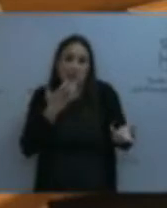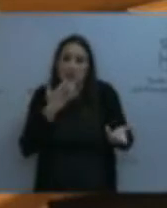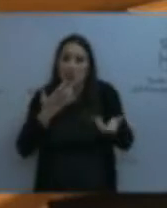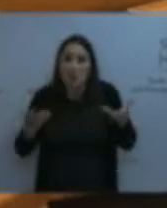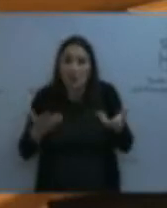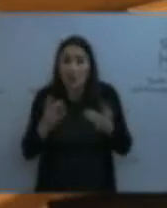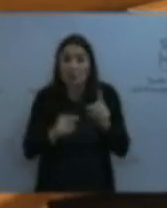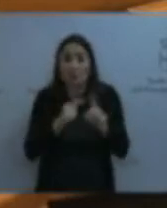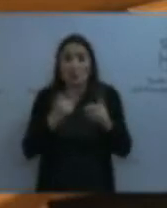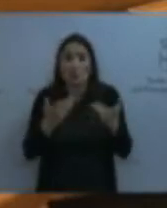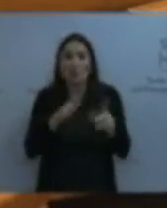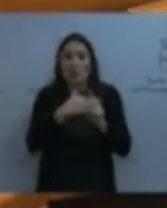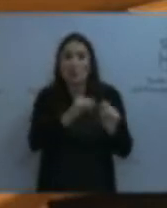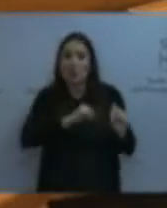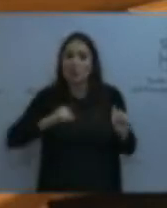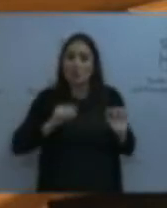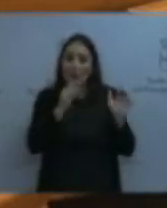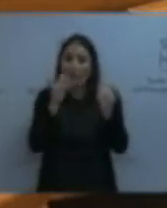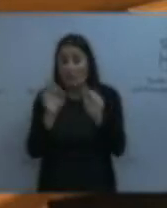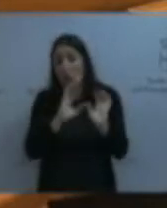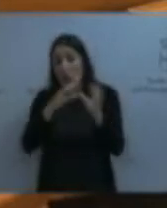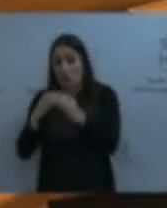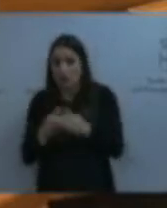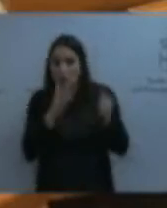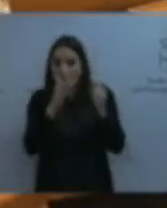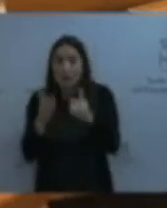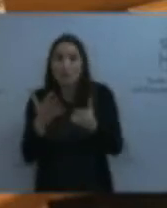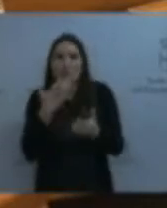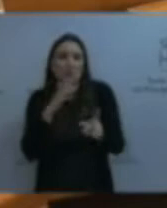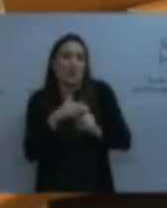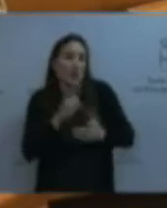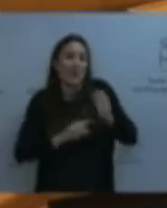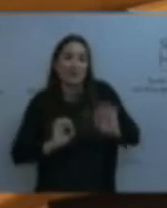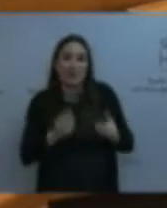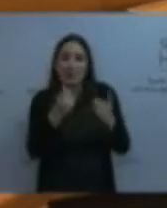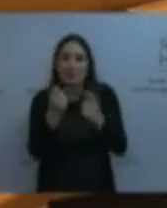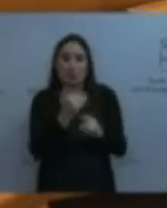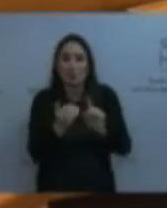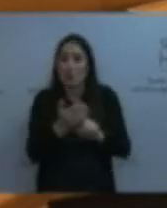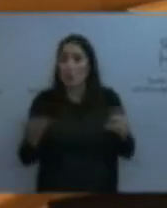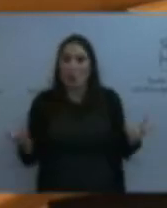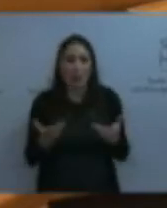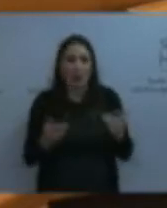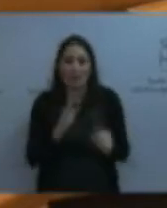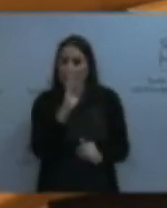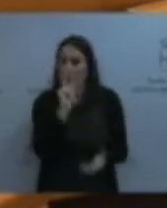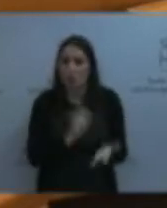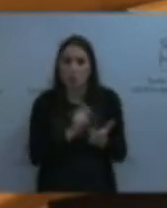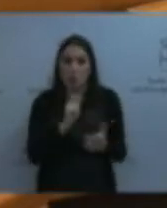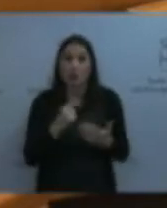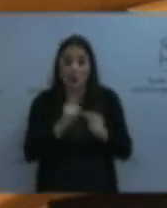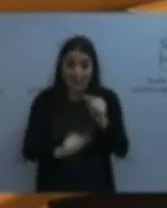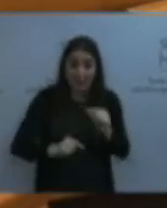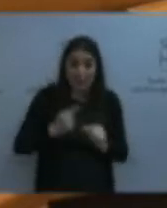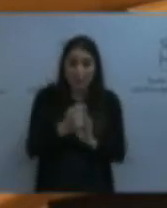atender situaciones individuales y colectivas que, debido a especiales circunstancias, requieran una solución urgente e inmediata. Y después dice